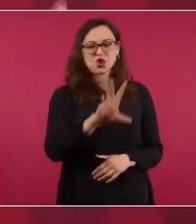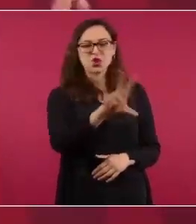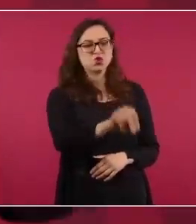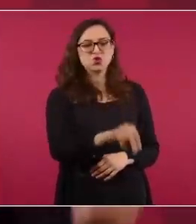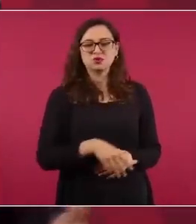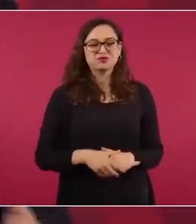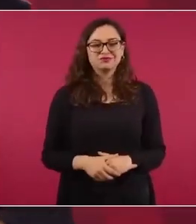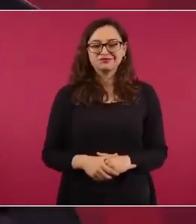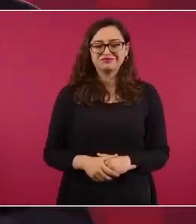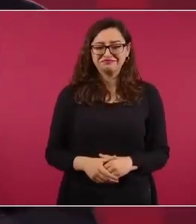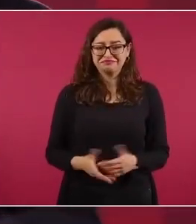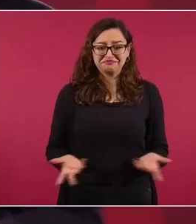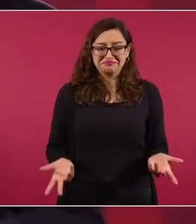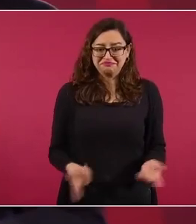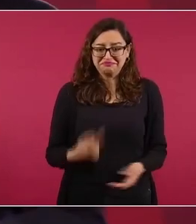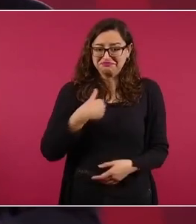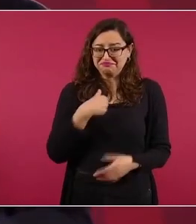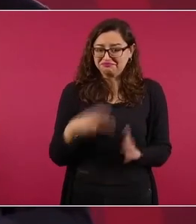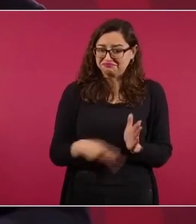No, porque todo está dicho.